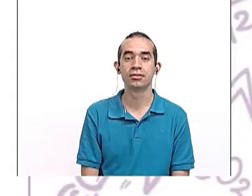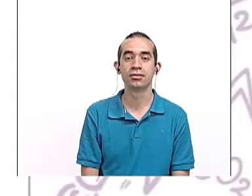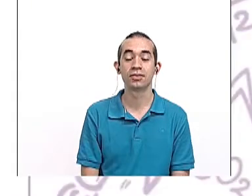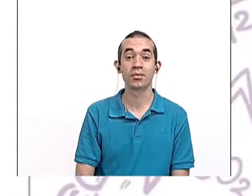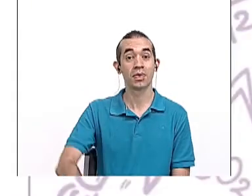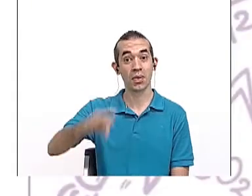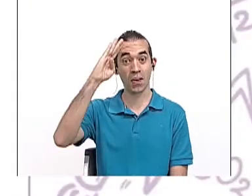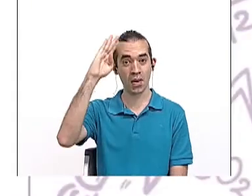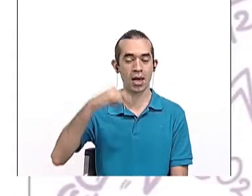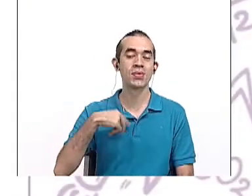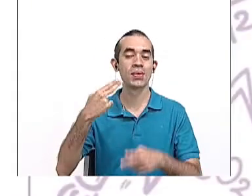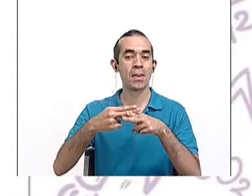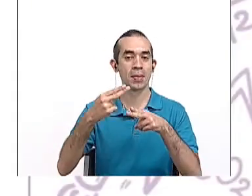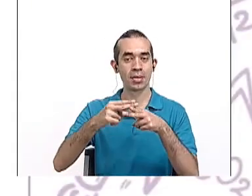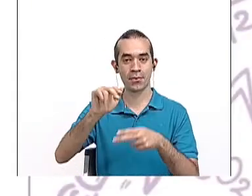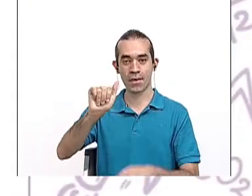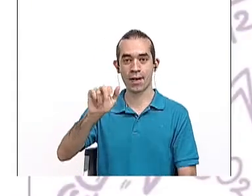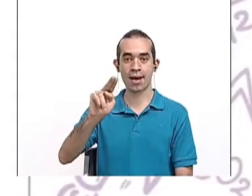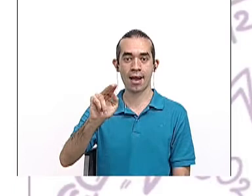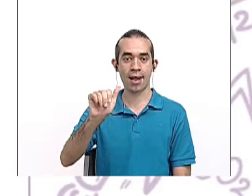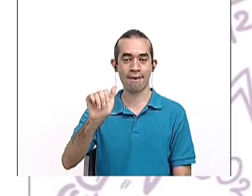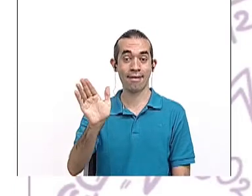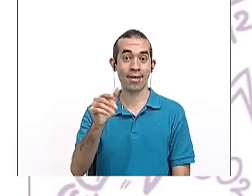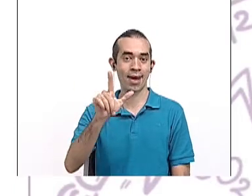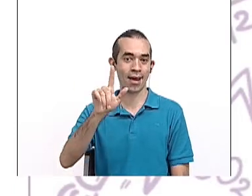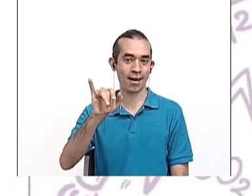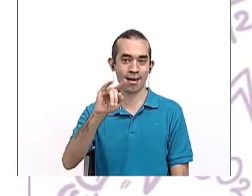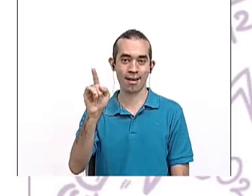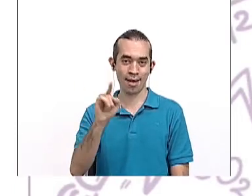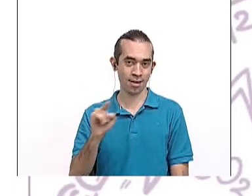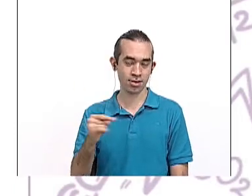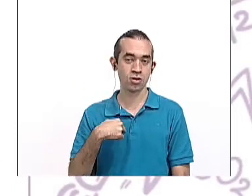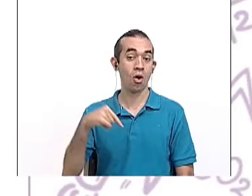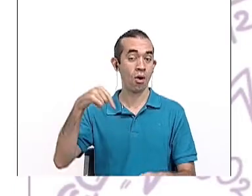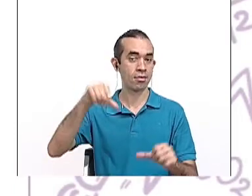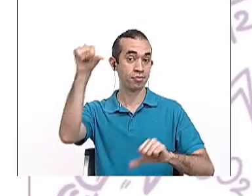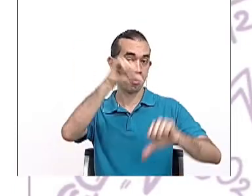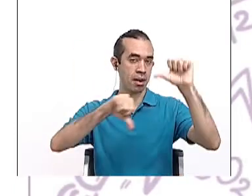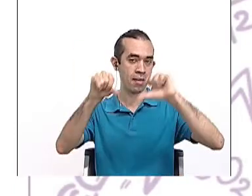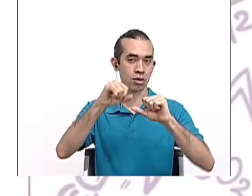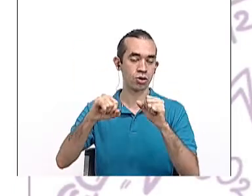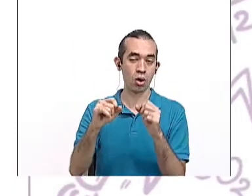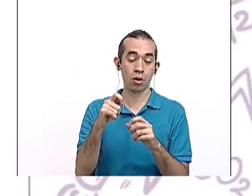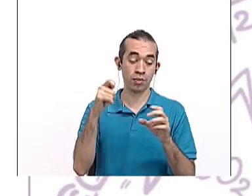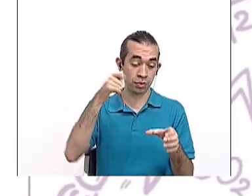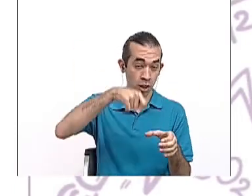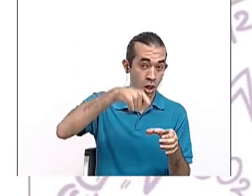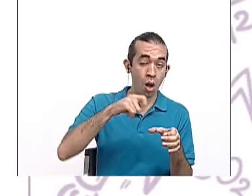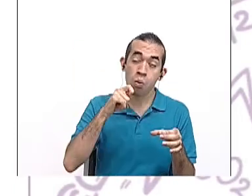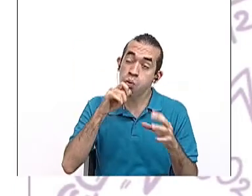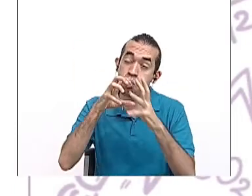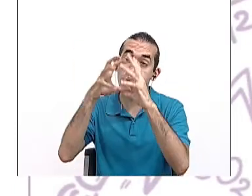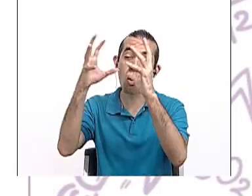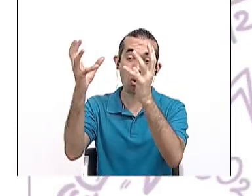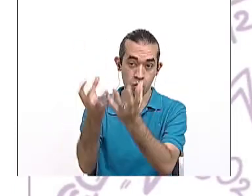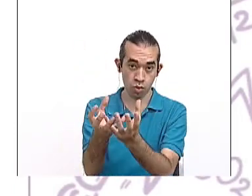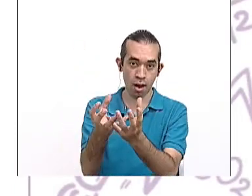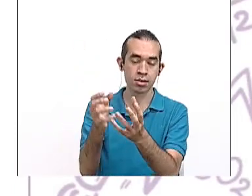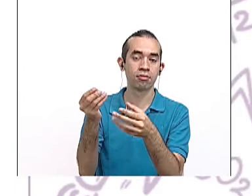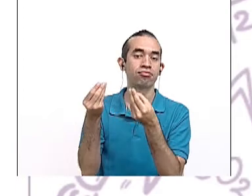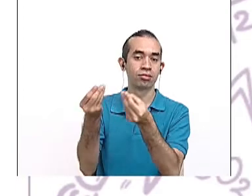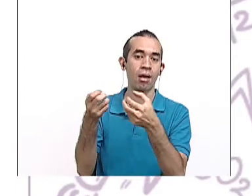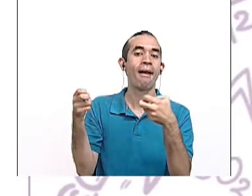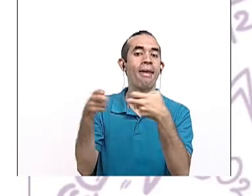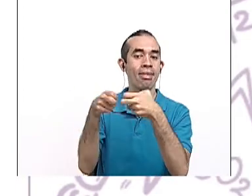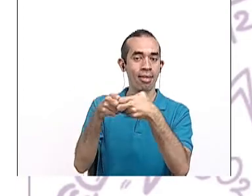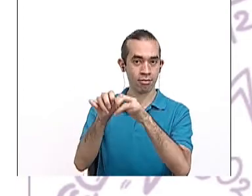Hola, mi nombre es Annalise y el día de hoy voy a hacer el experimento de burbujas electrostáticas. Para este experimento necesitamos una